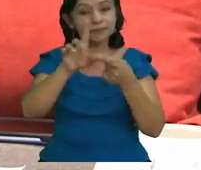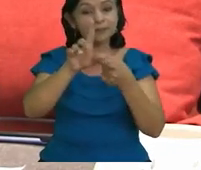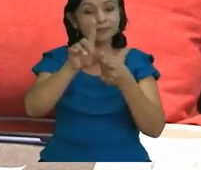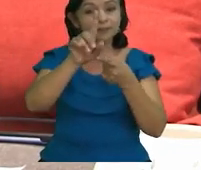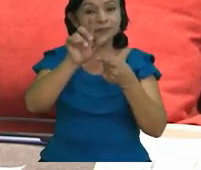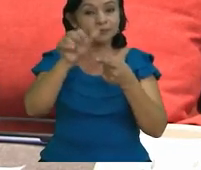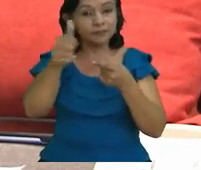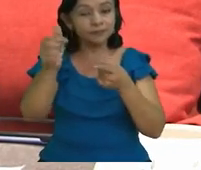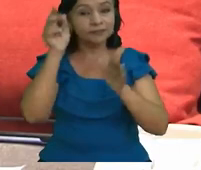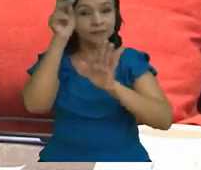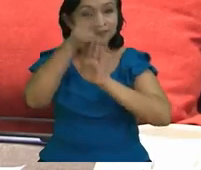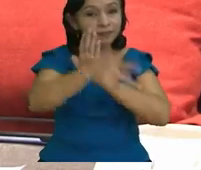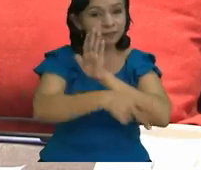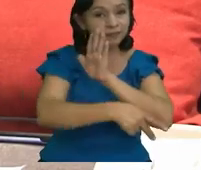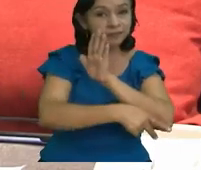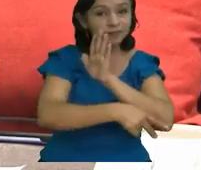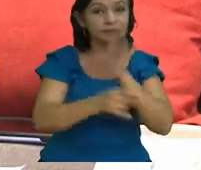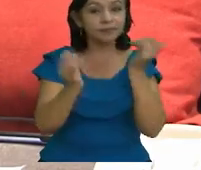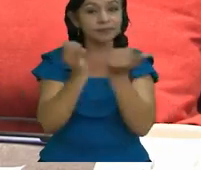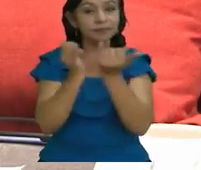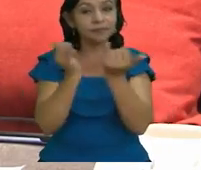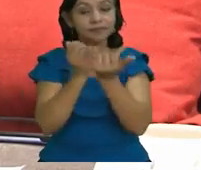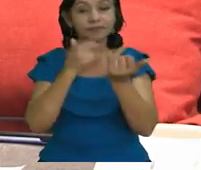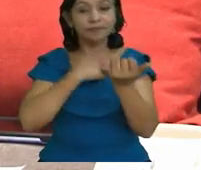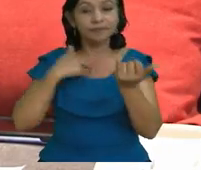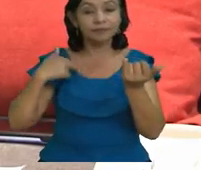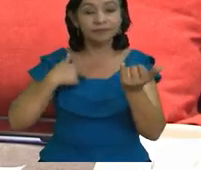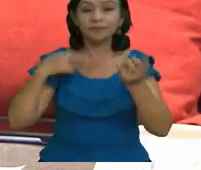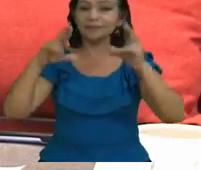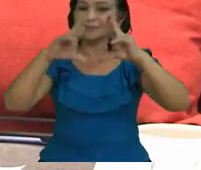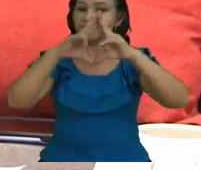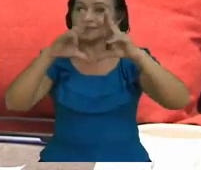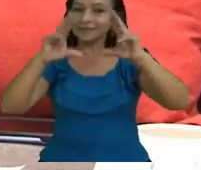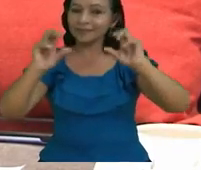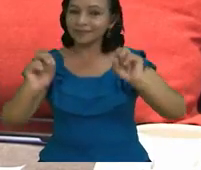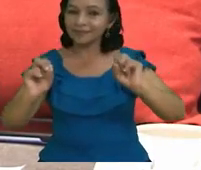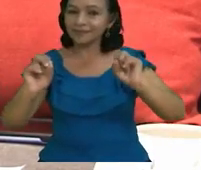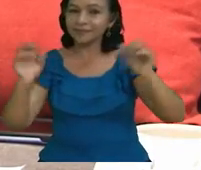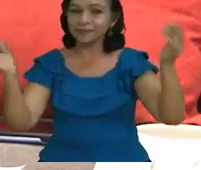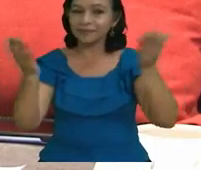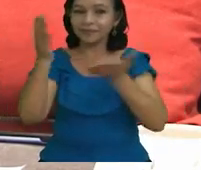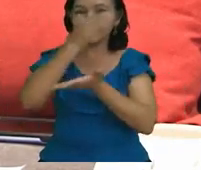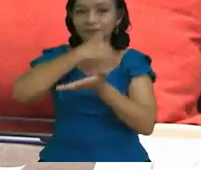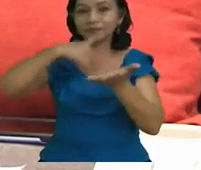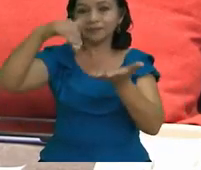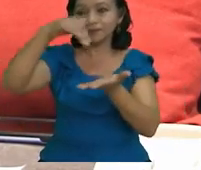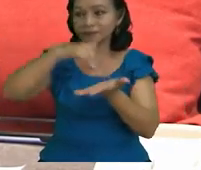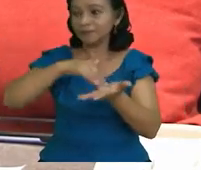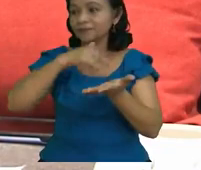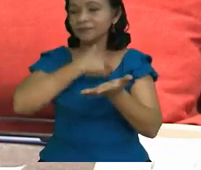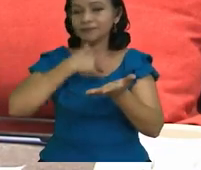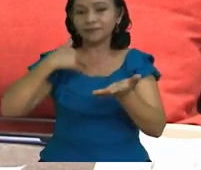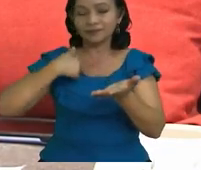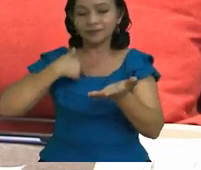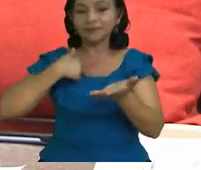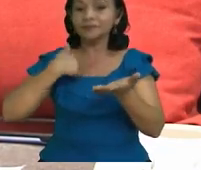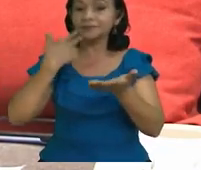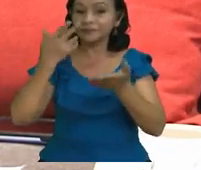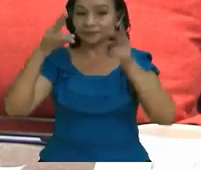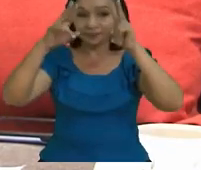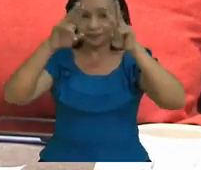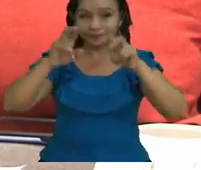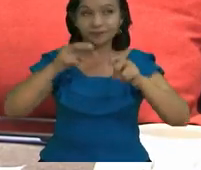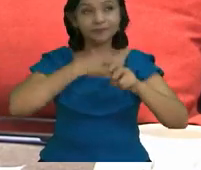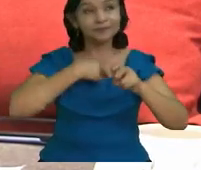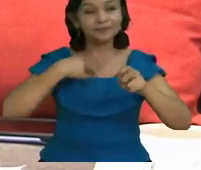a 16 países de la región. Entonces escogieron a Nicaragua, okay, como sede para hacer esa evaluación y esa valoración de este proyecto.